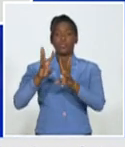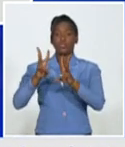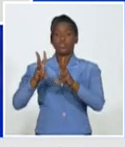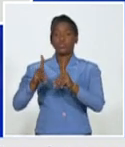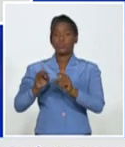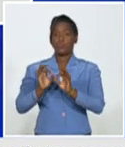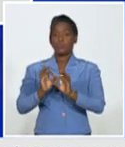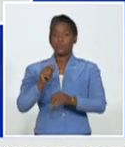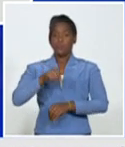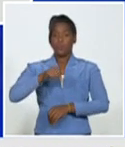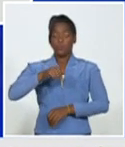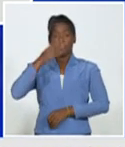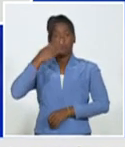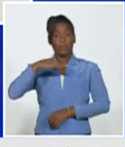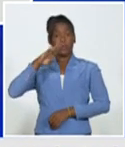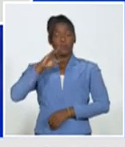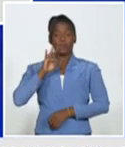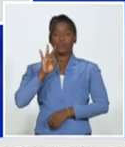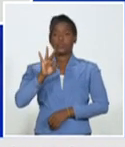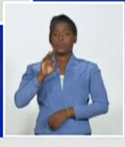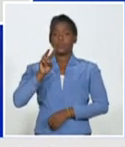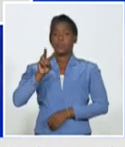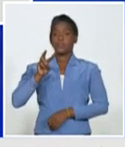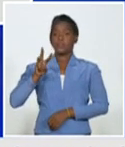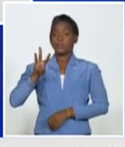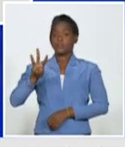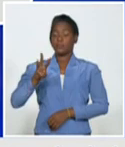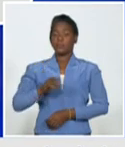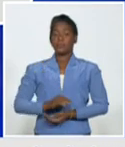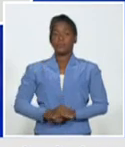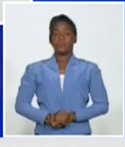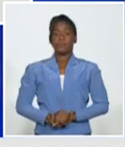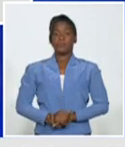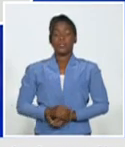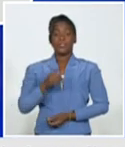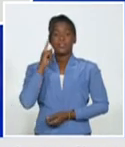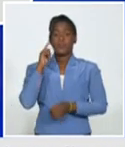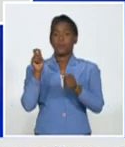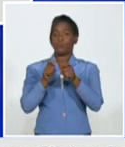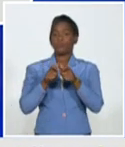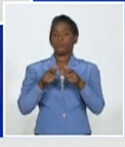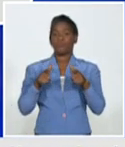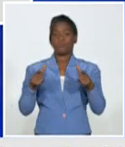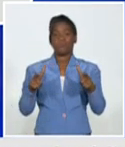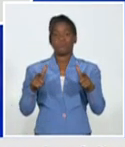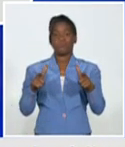autóctonos, 823, más elevado que hemos tenido